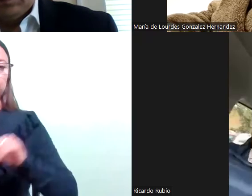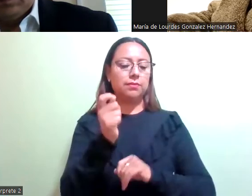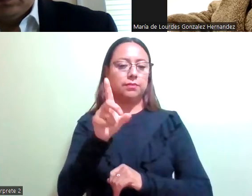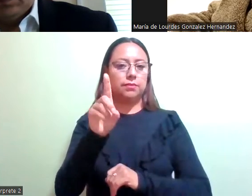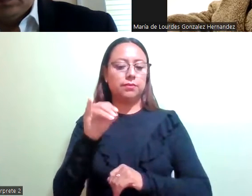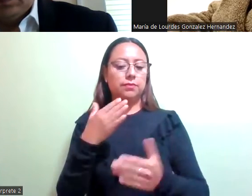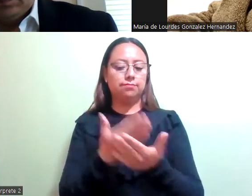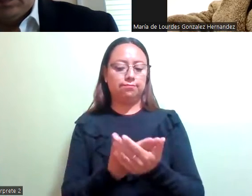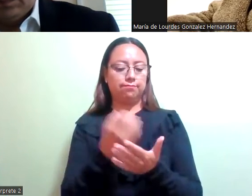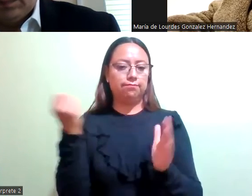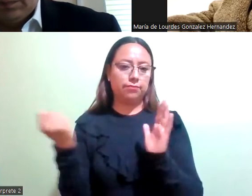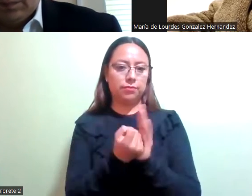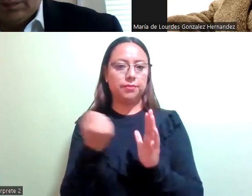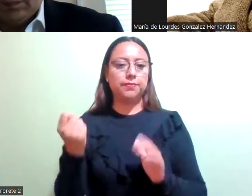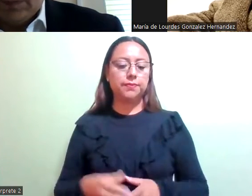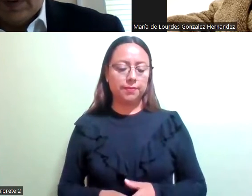dictamen en referencia.